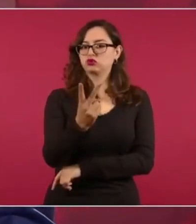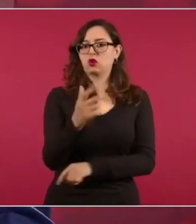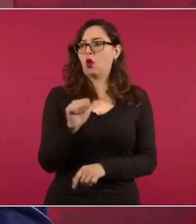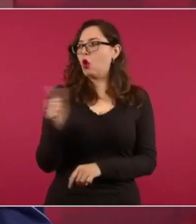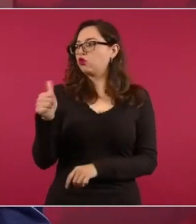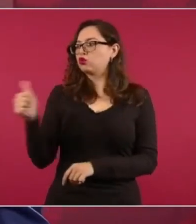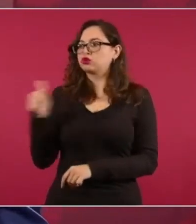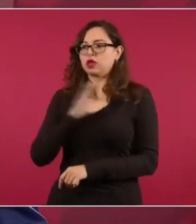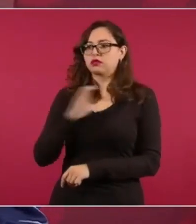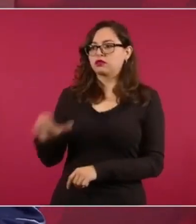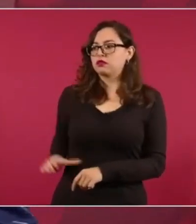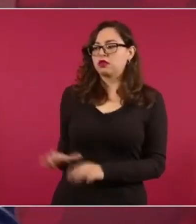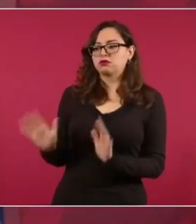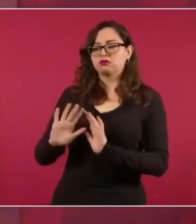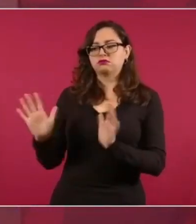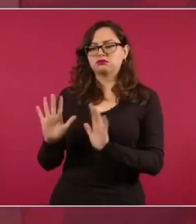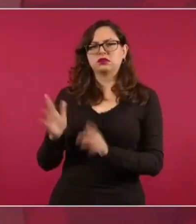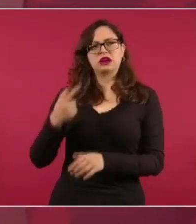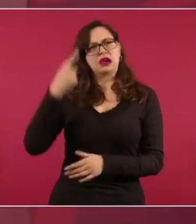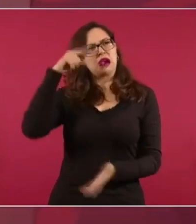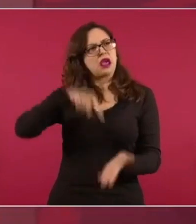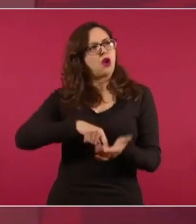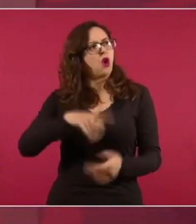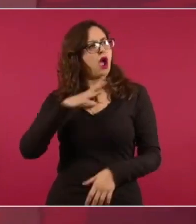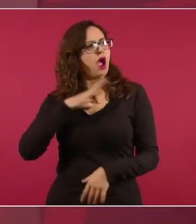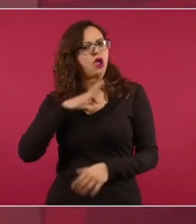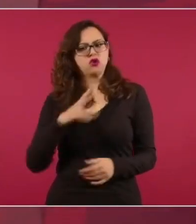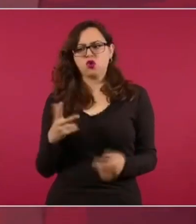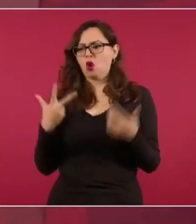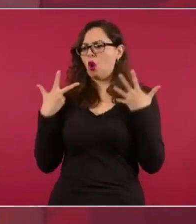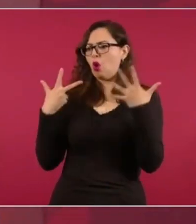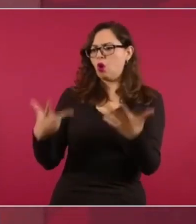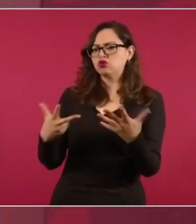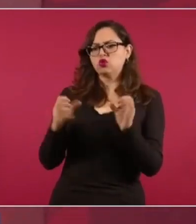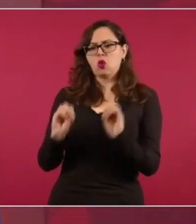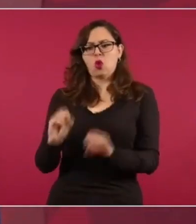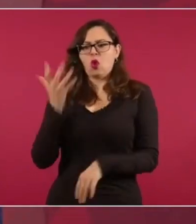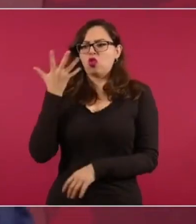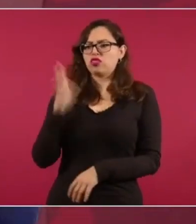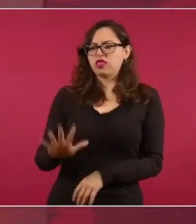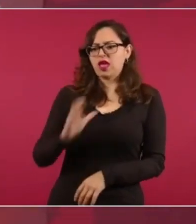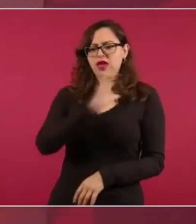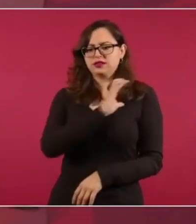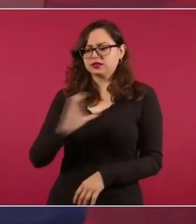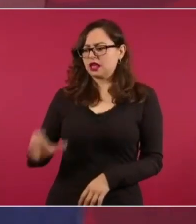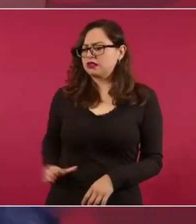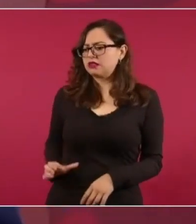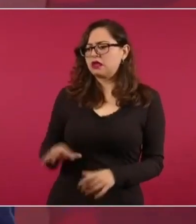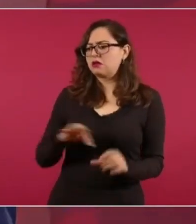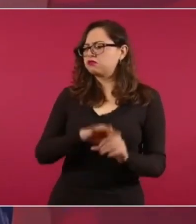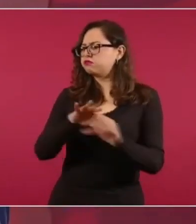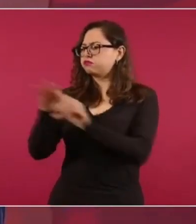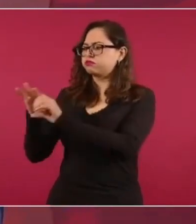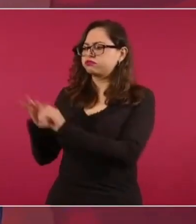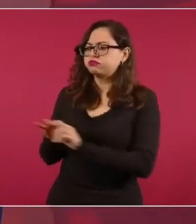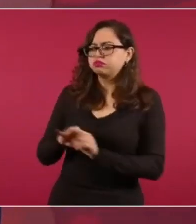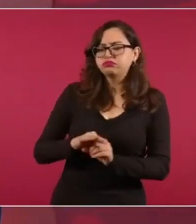de 8 o 10 candidatos, ya quedan 2.